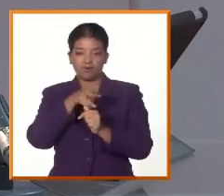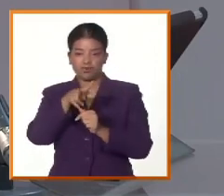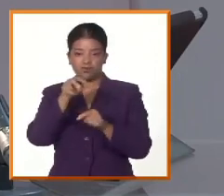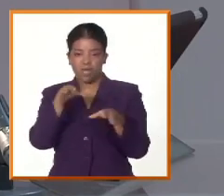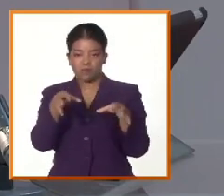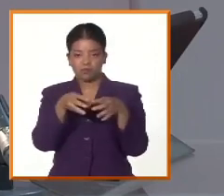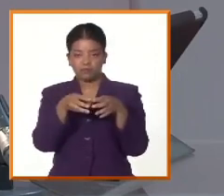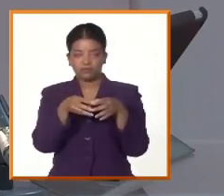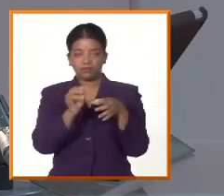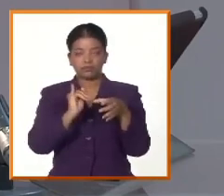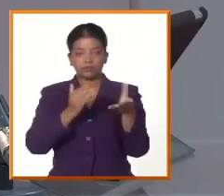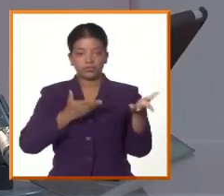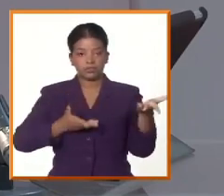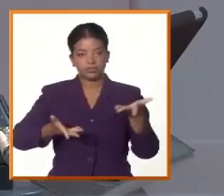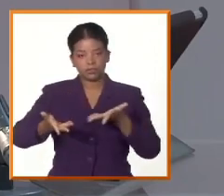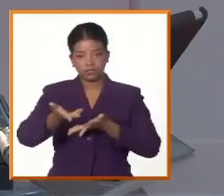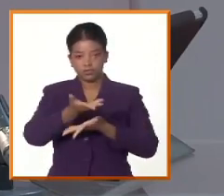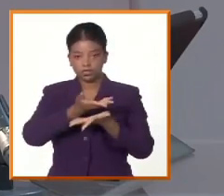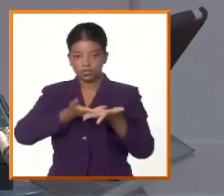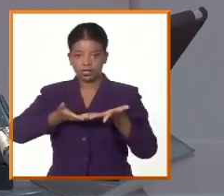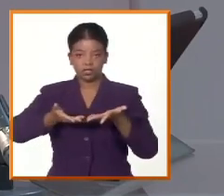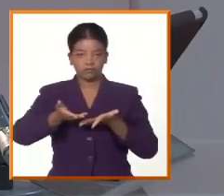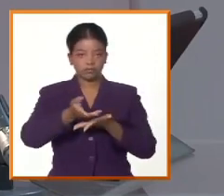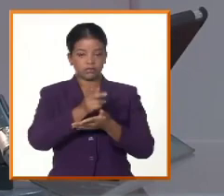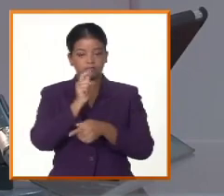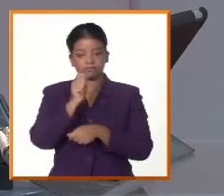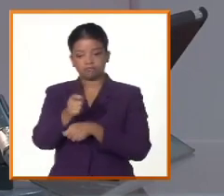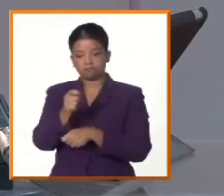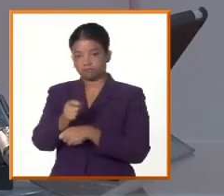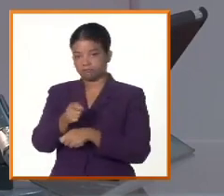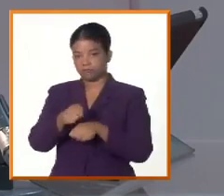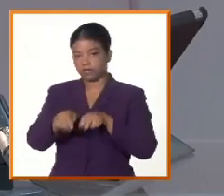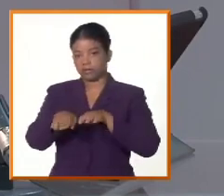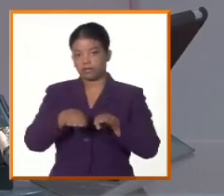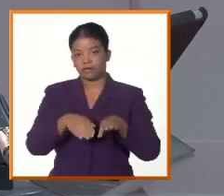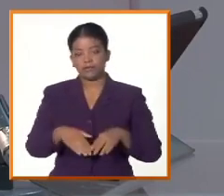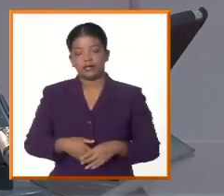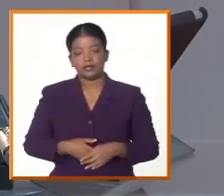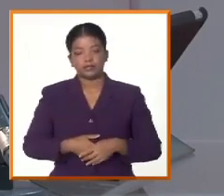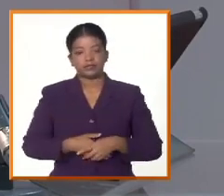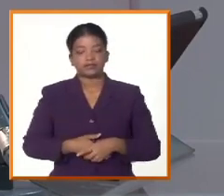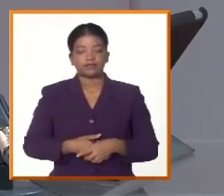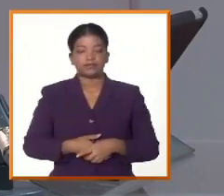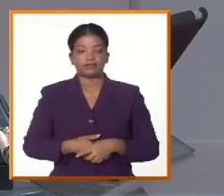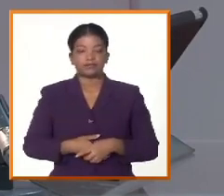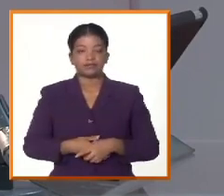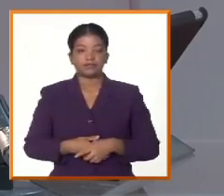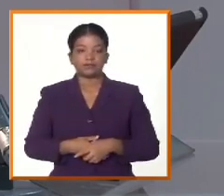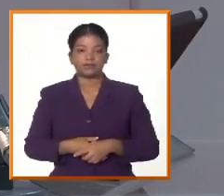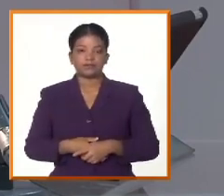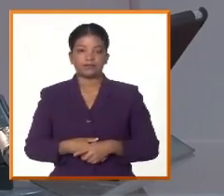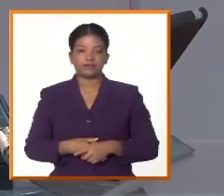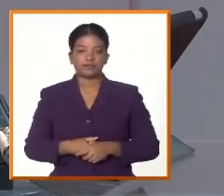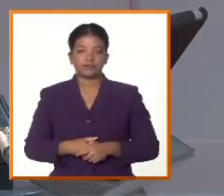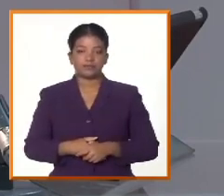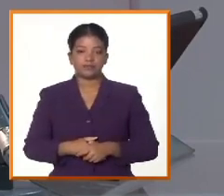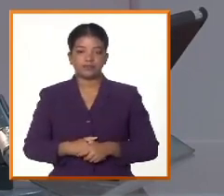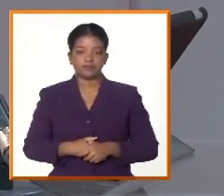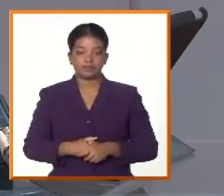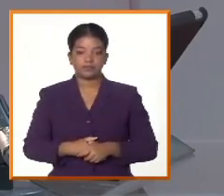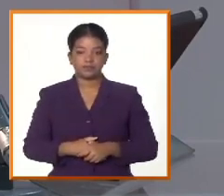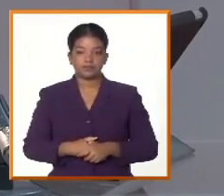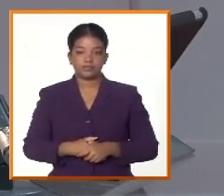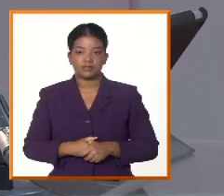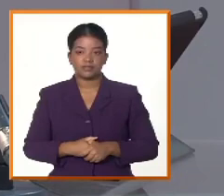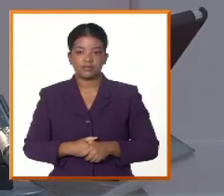implementación de estos productos un poco esto evita también entre lo que tú desarrollas y después se pueda